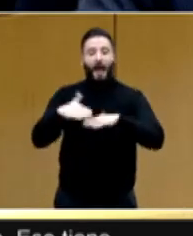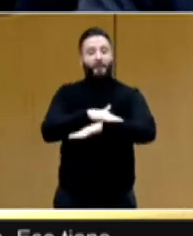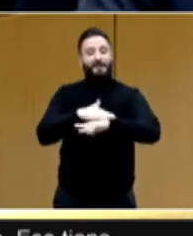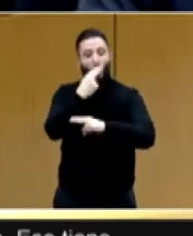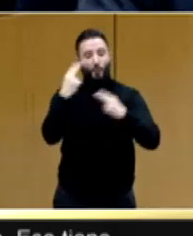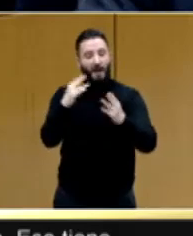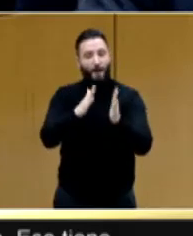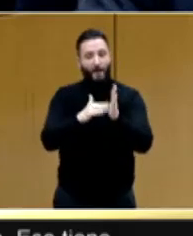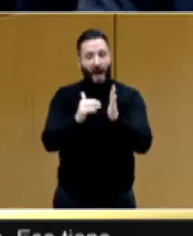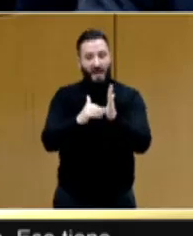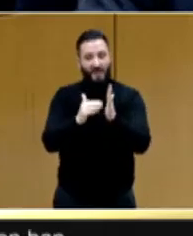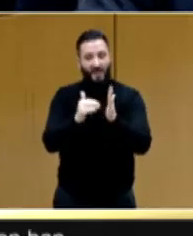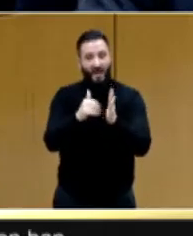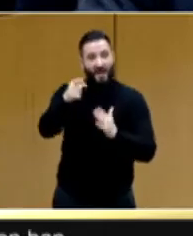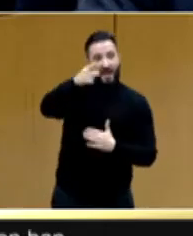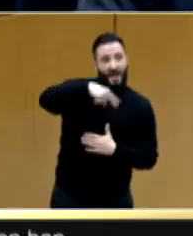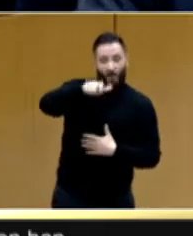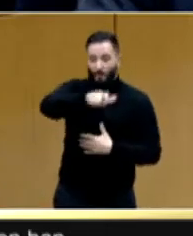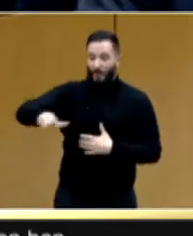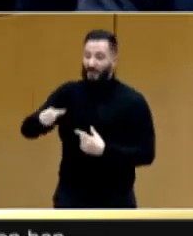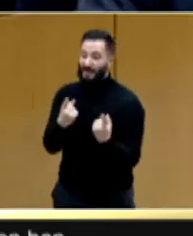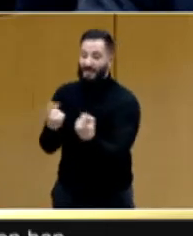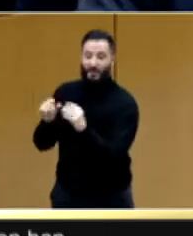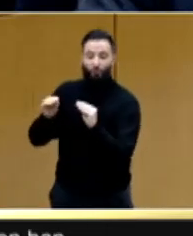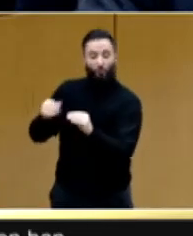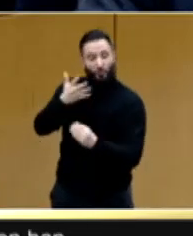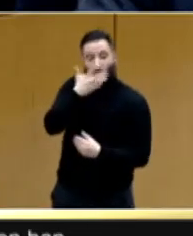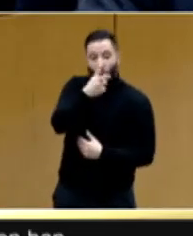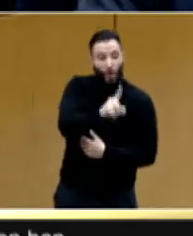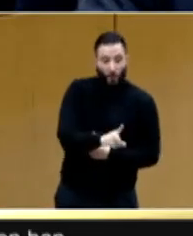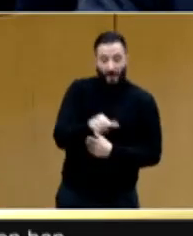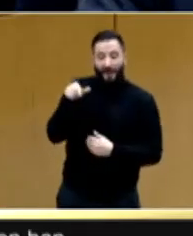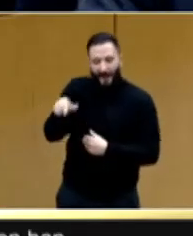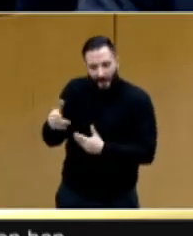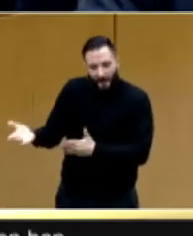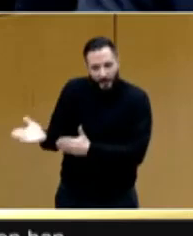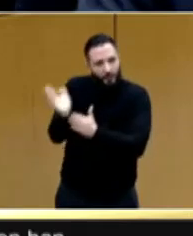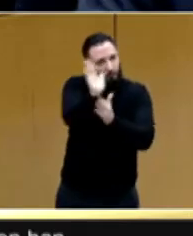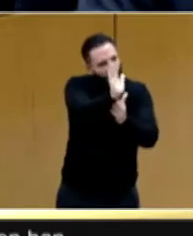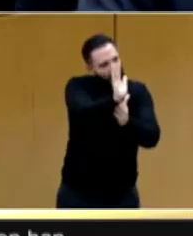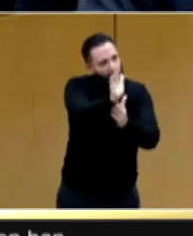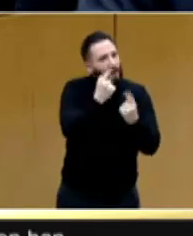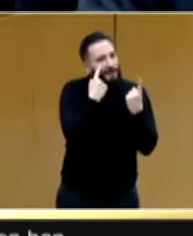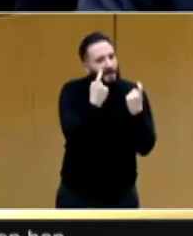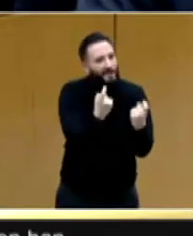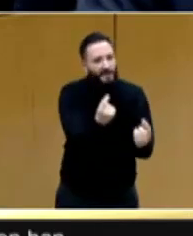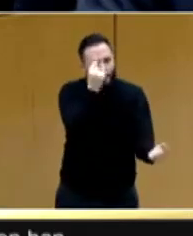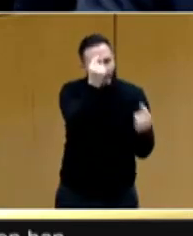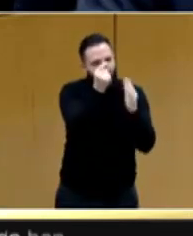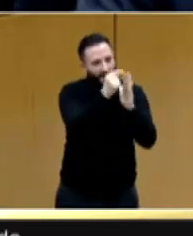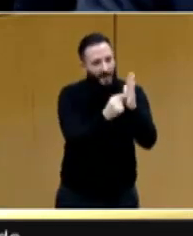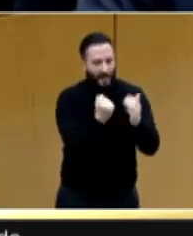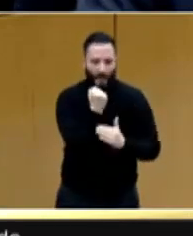que desconocen los intereses de las personas y el tercer sector hemos podido dar a conocer su desarrollo y las medidas de apoyo desde